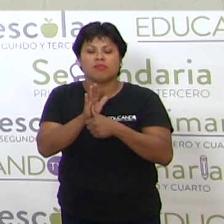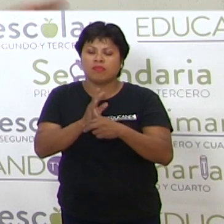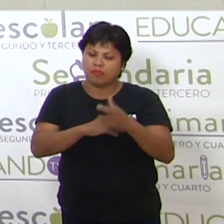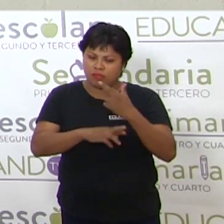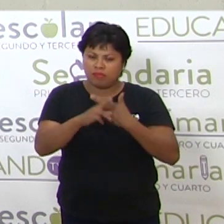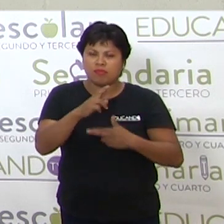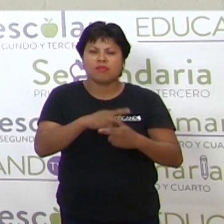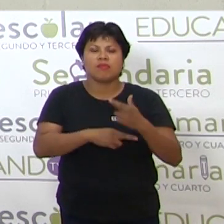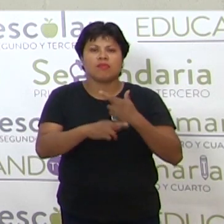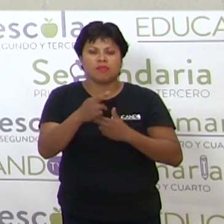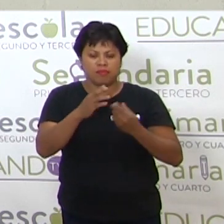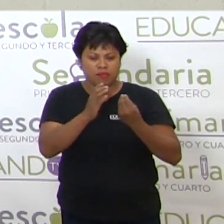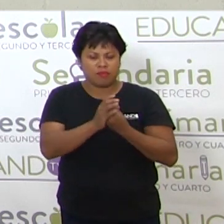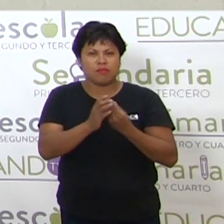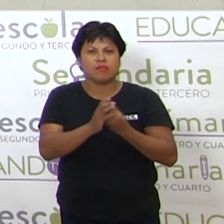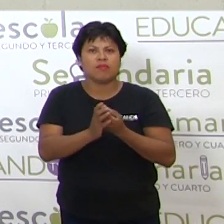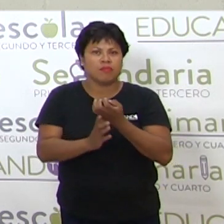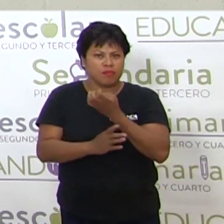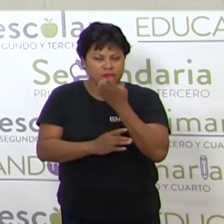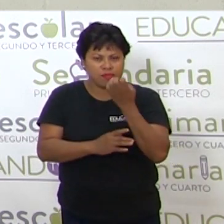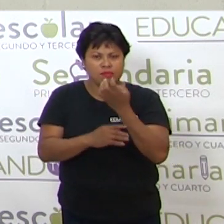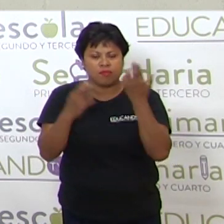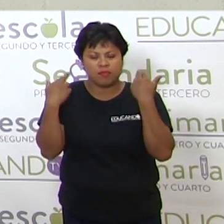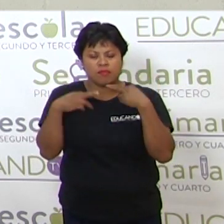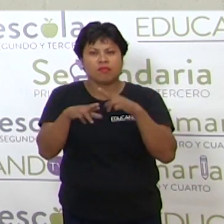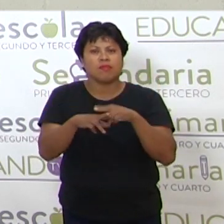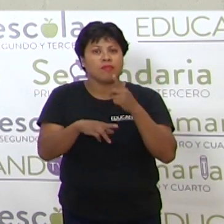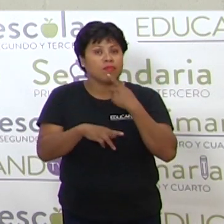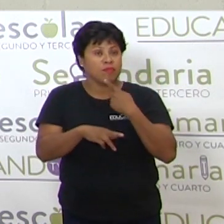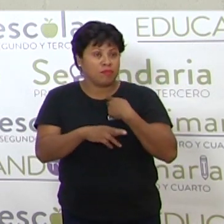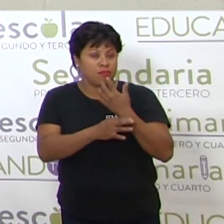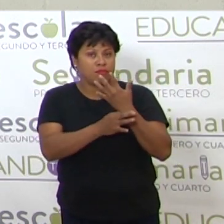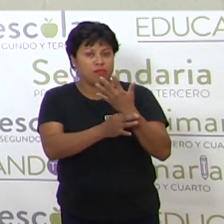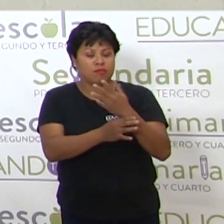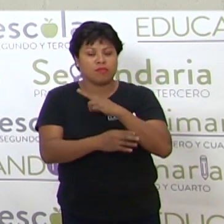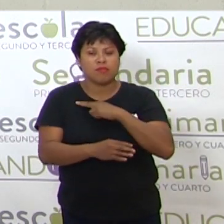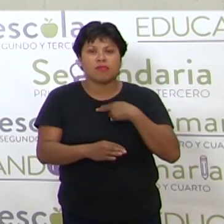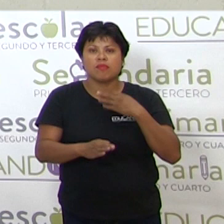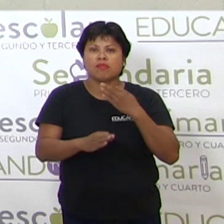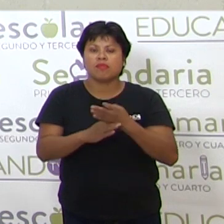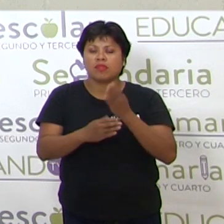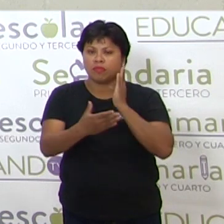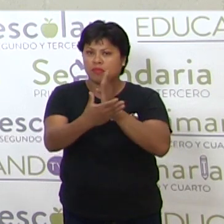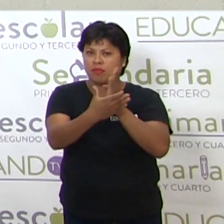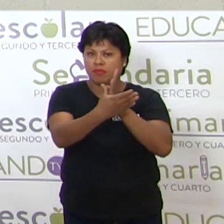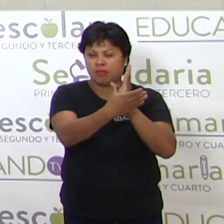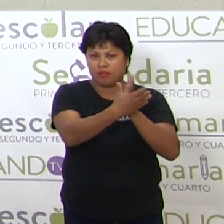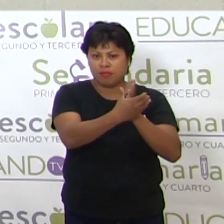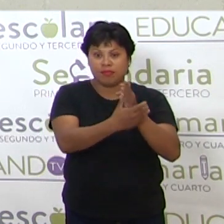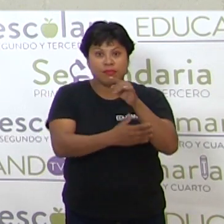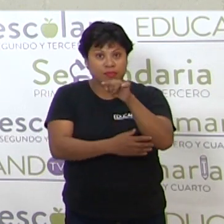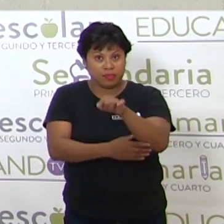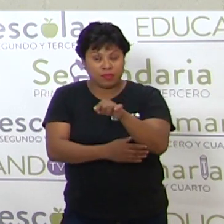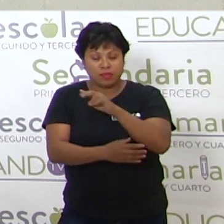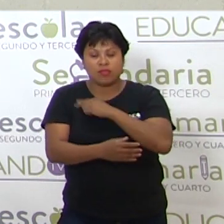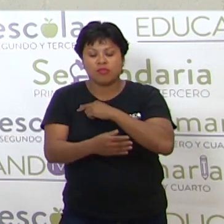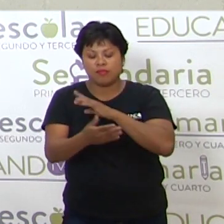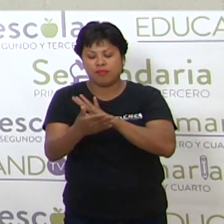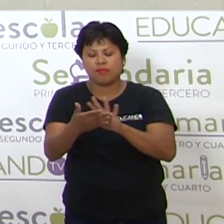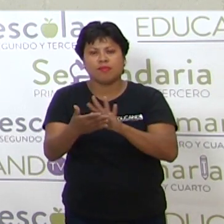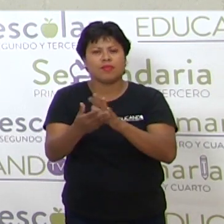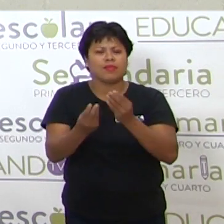regresé al salón la maestra nos dijo que iríamos hoy a la biblioteca ahí leí